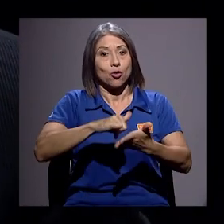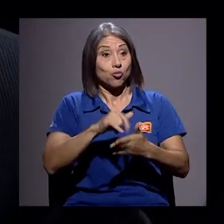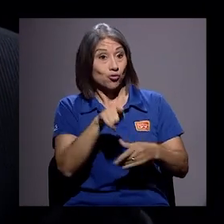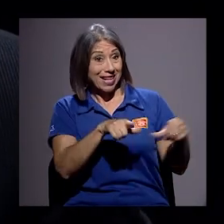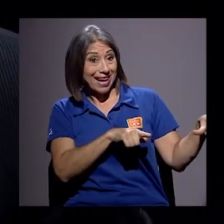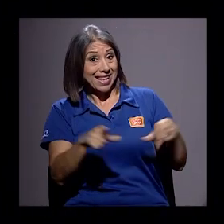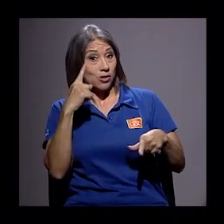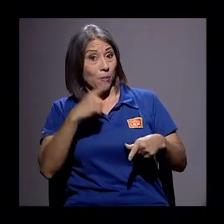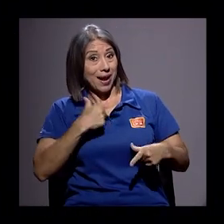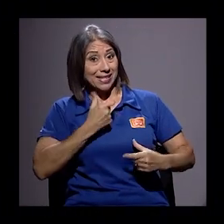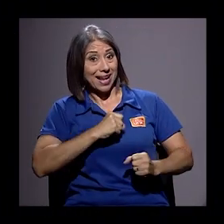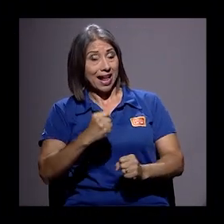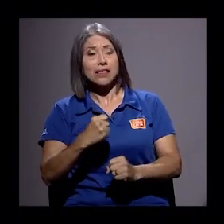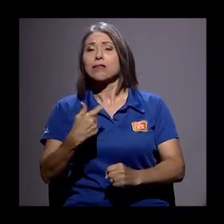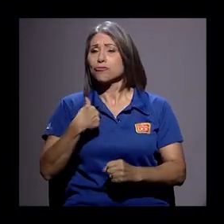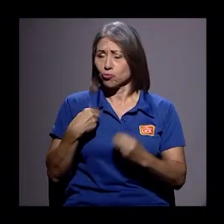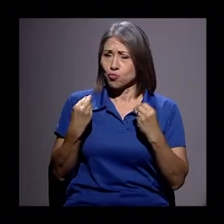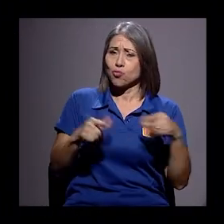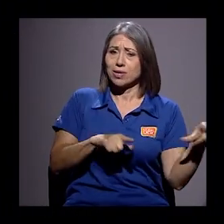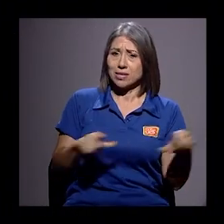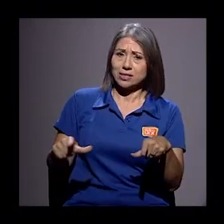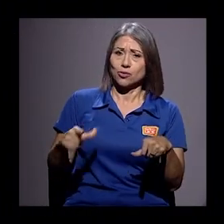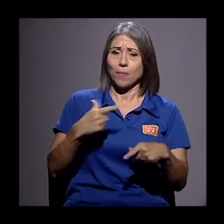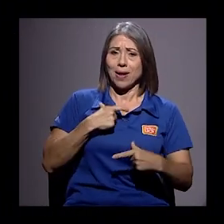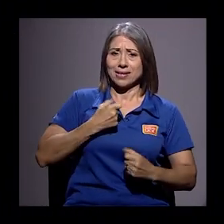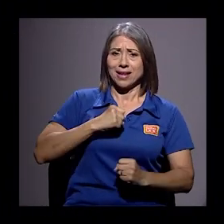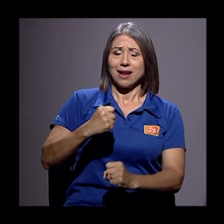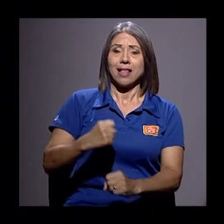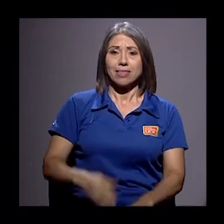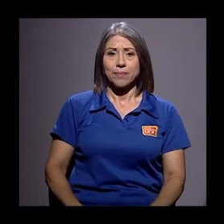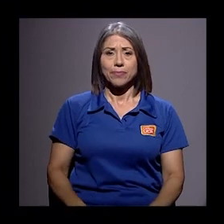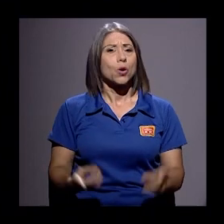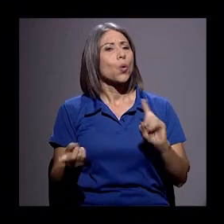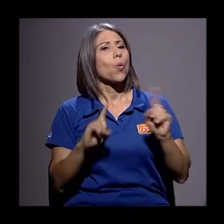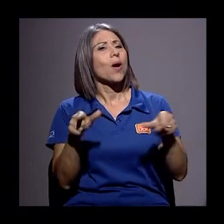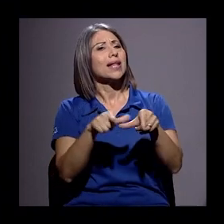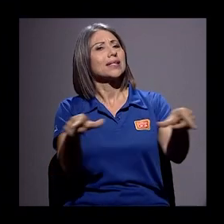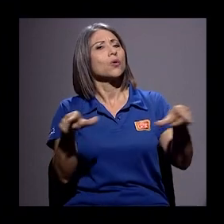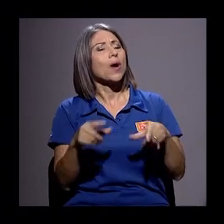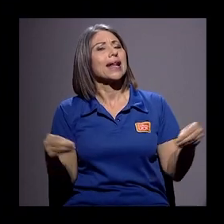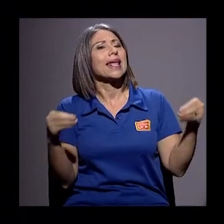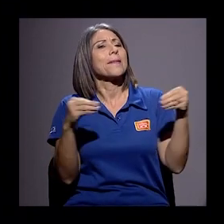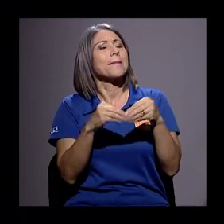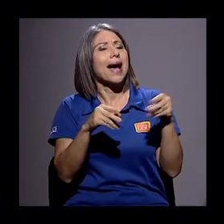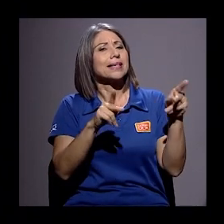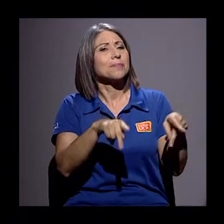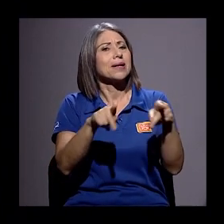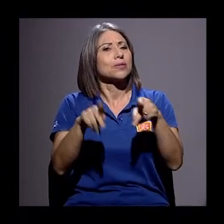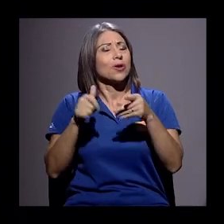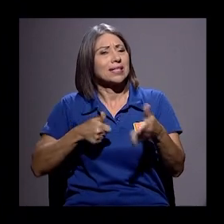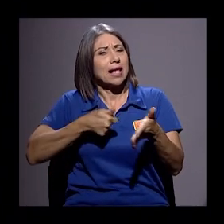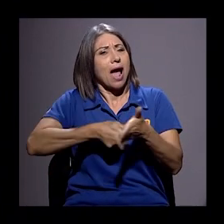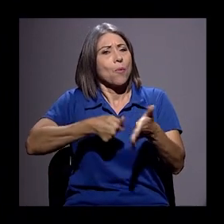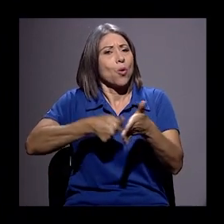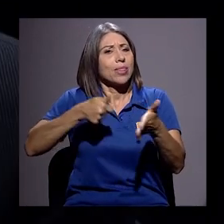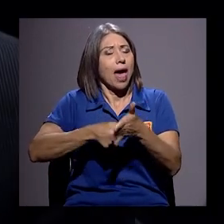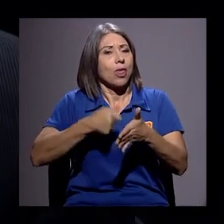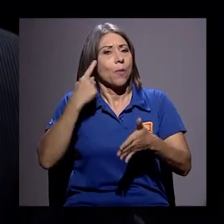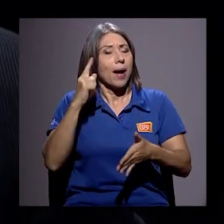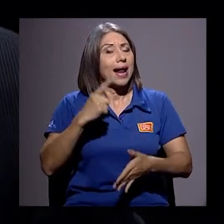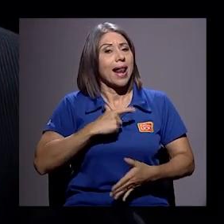muy listo para realizar cuál es el lugar donde se ubica la mayor cantidad de población que ha votado sistemáticamente para que el